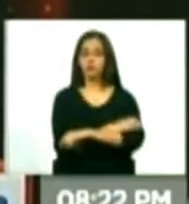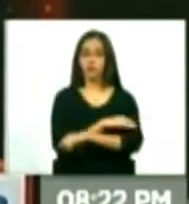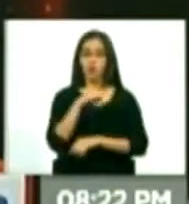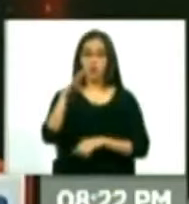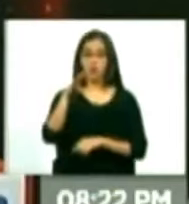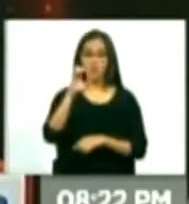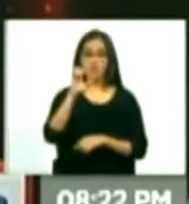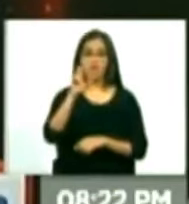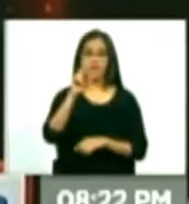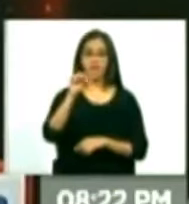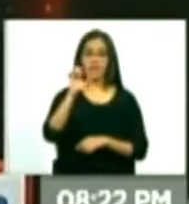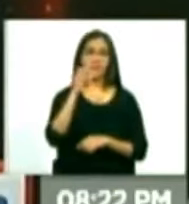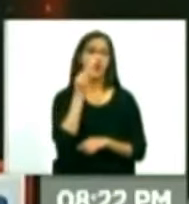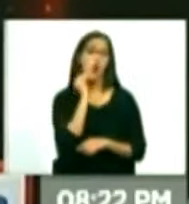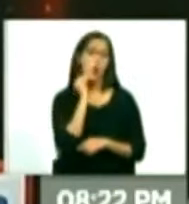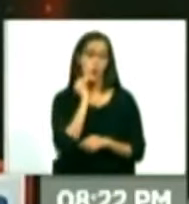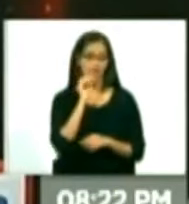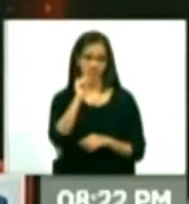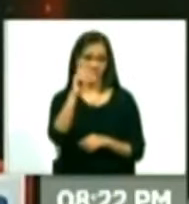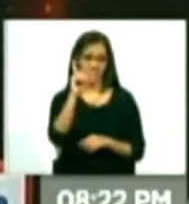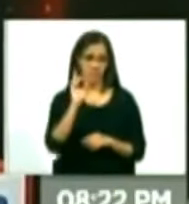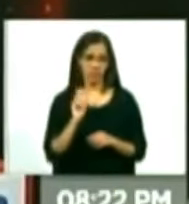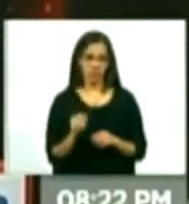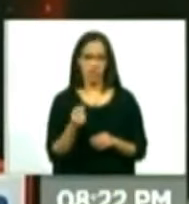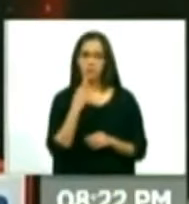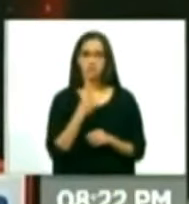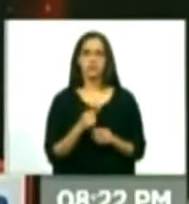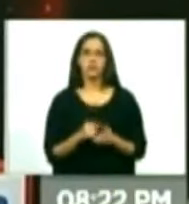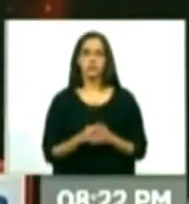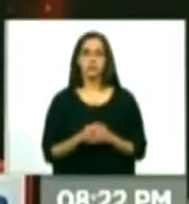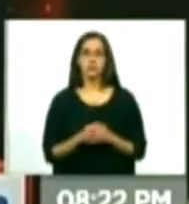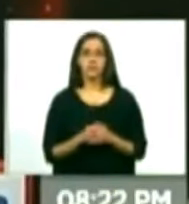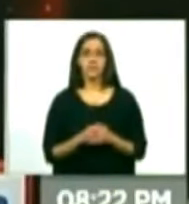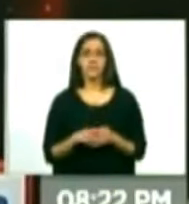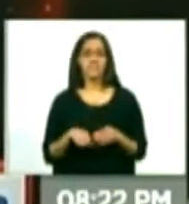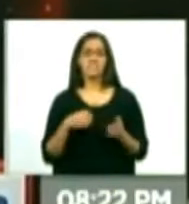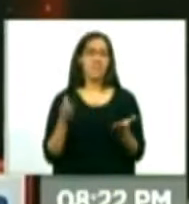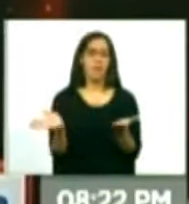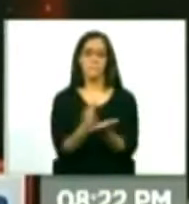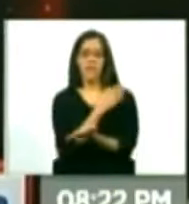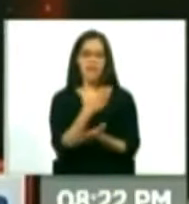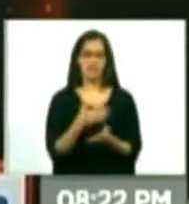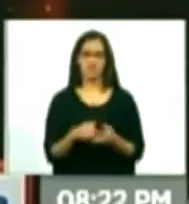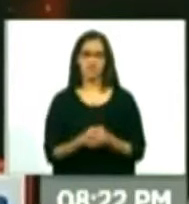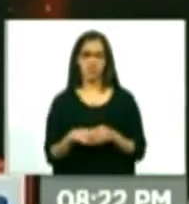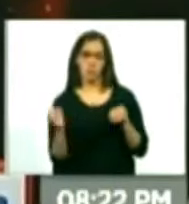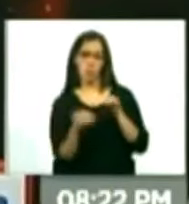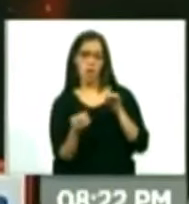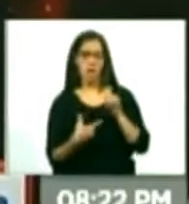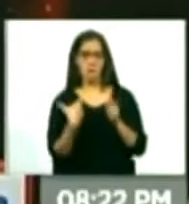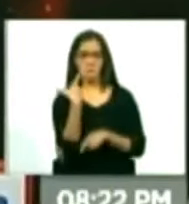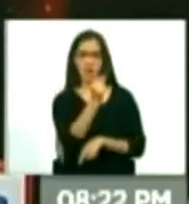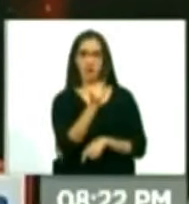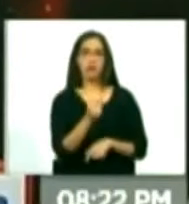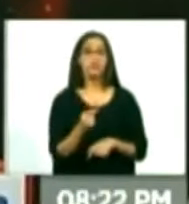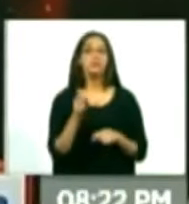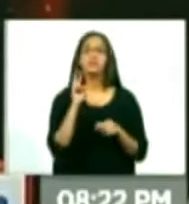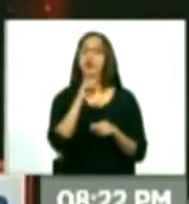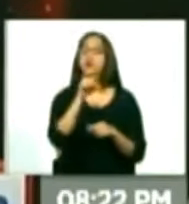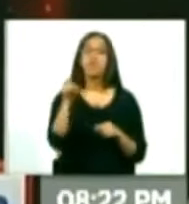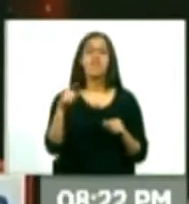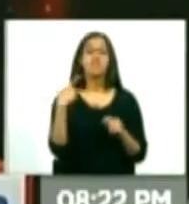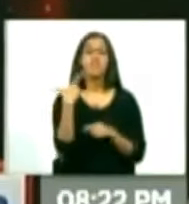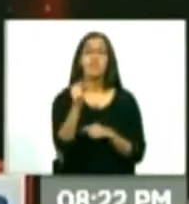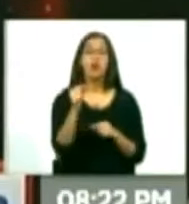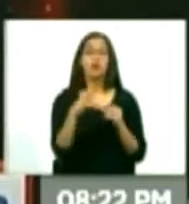Acción Democrática, a decir que se va, que recoja su cha-cha-cha. Ya ustedes se fueron, todos